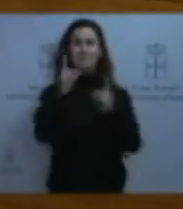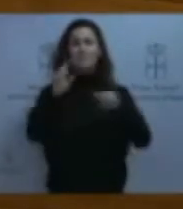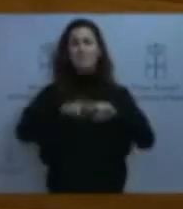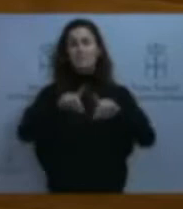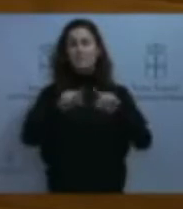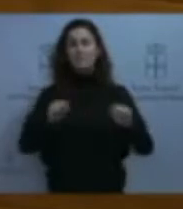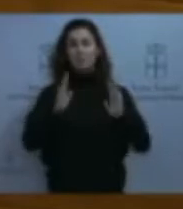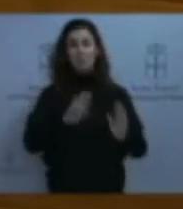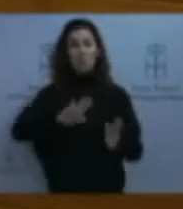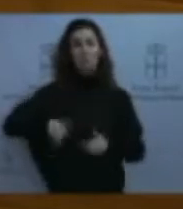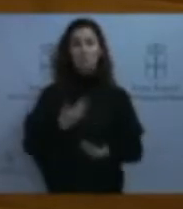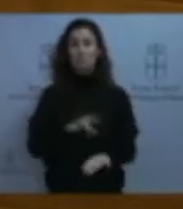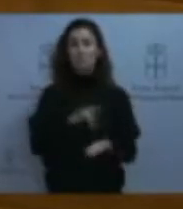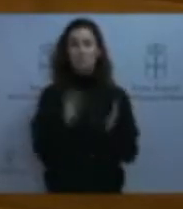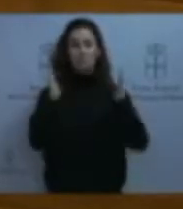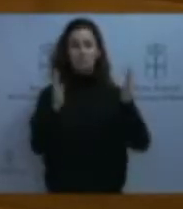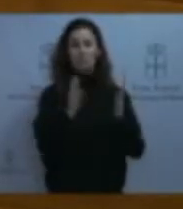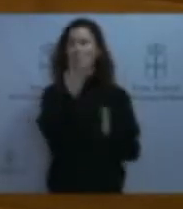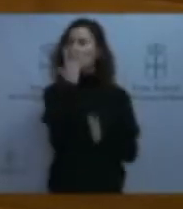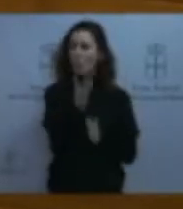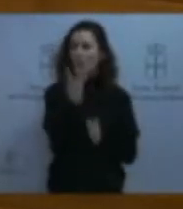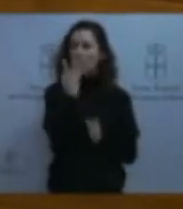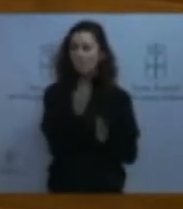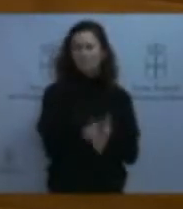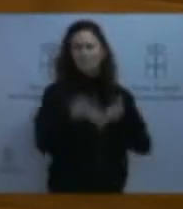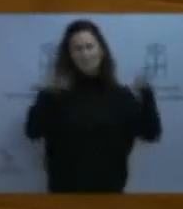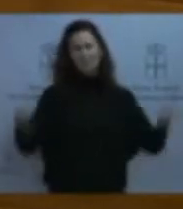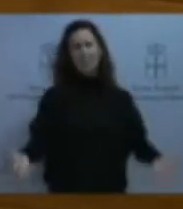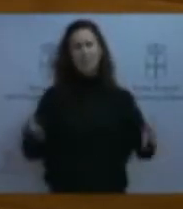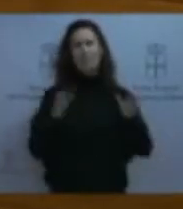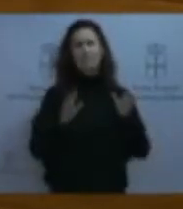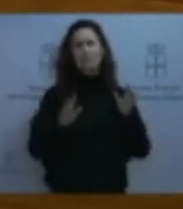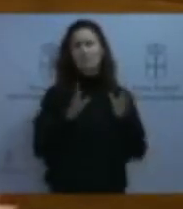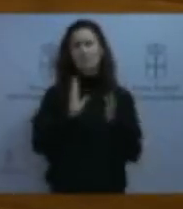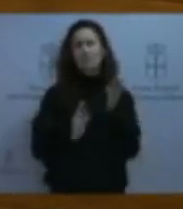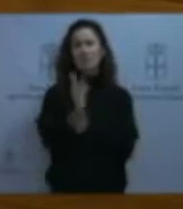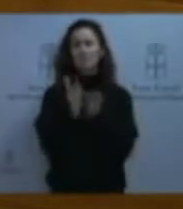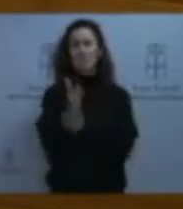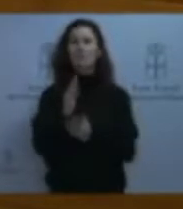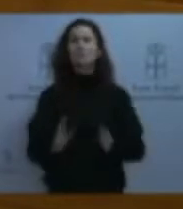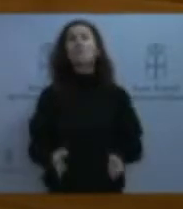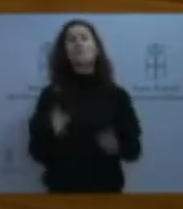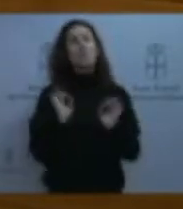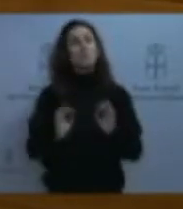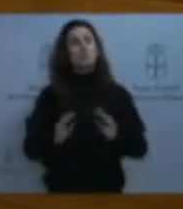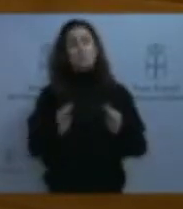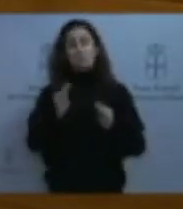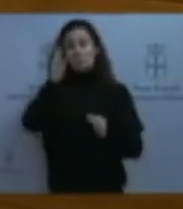este último episodio han sido 4 los grandes incendios, por lo tanto, sí que nos preocupa esa evolución.